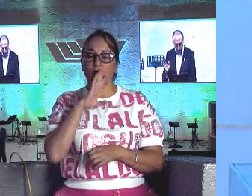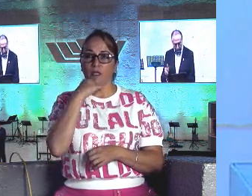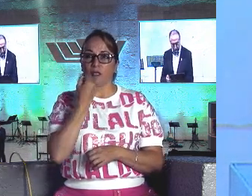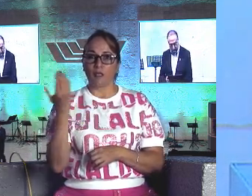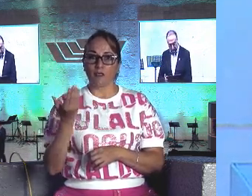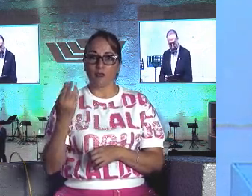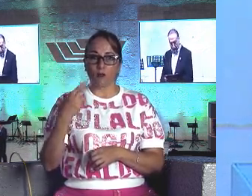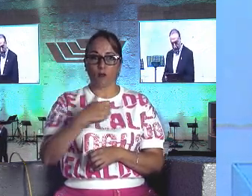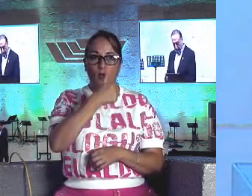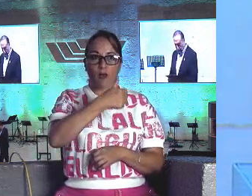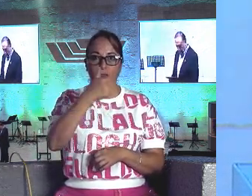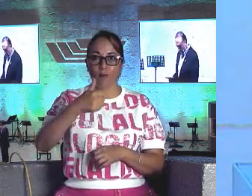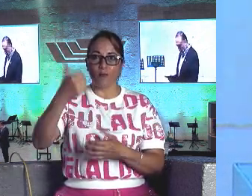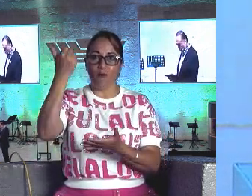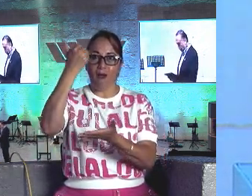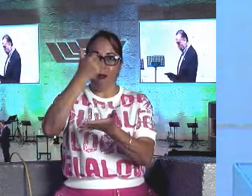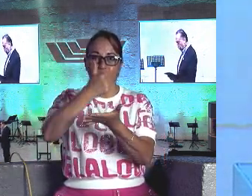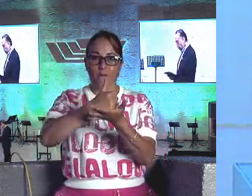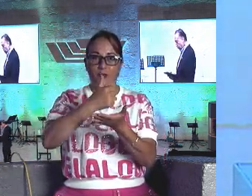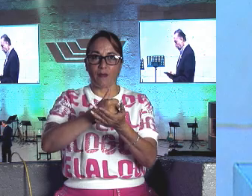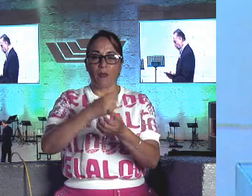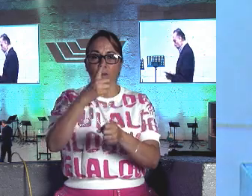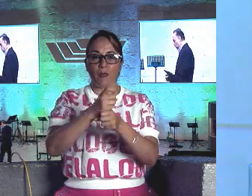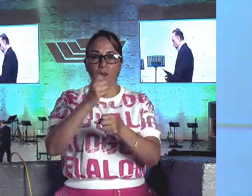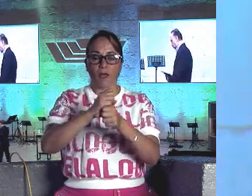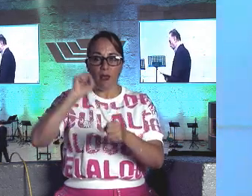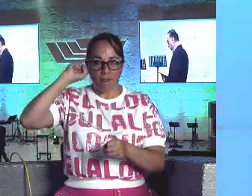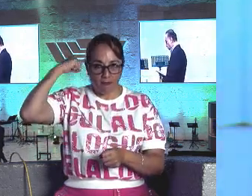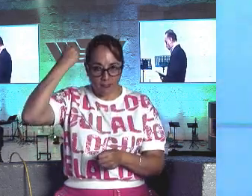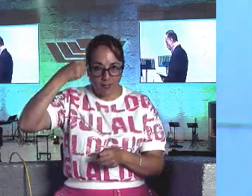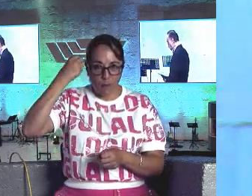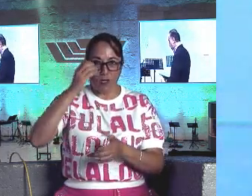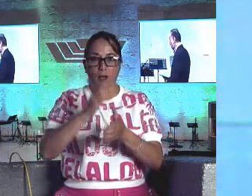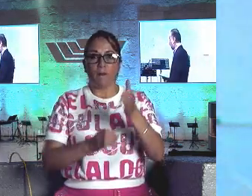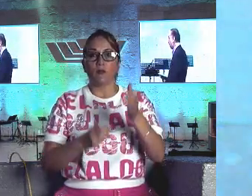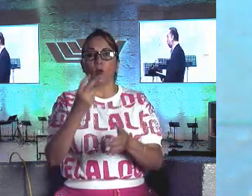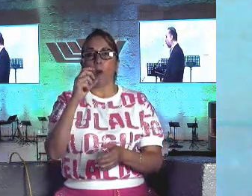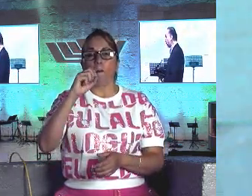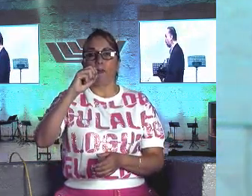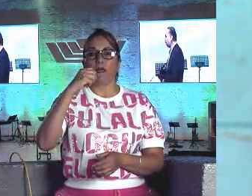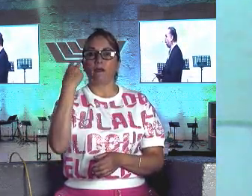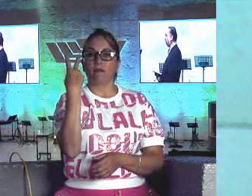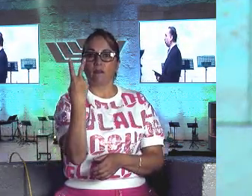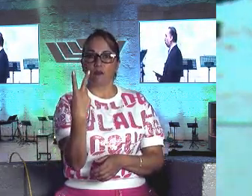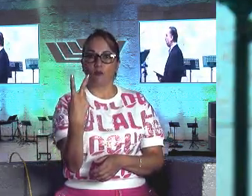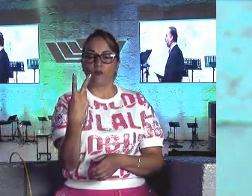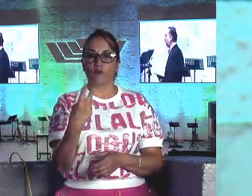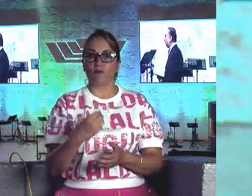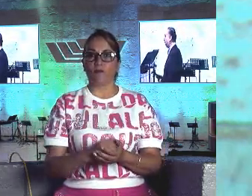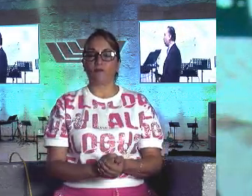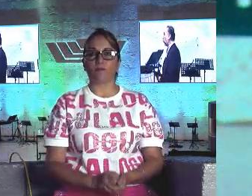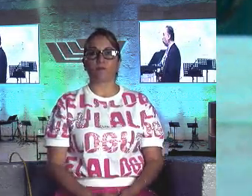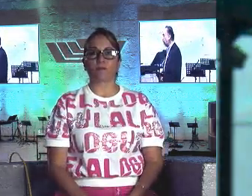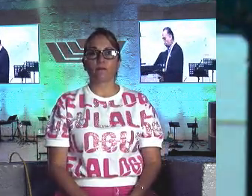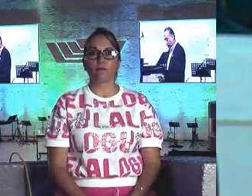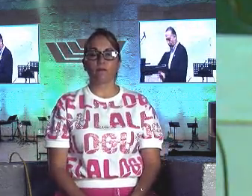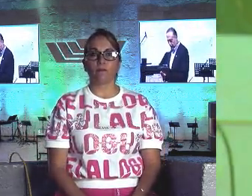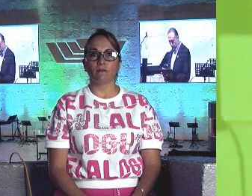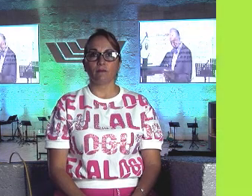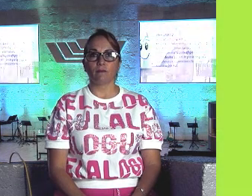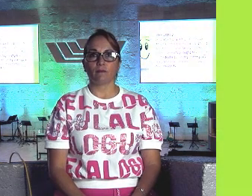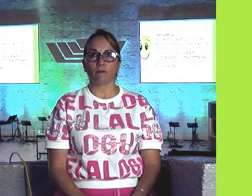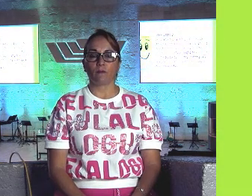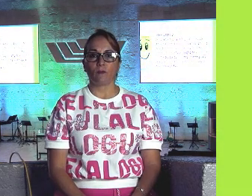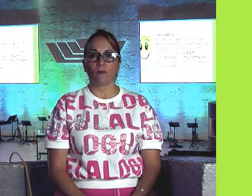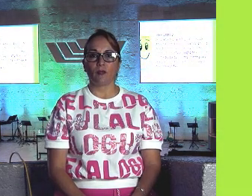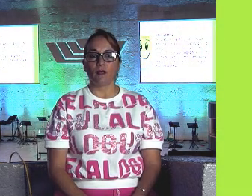amén. Primer libro de Samuel 22, 1 y 2, lo voy a leer primeramente en la versión Reina Valera contemporánea. Y